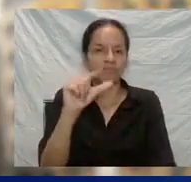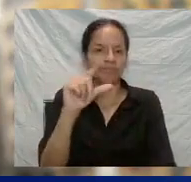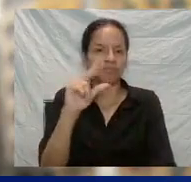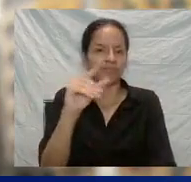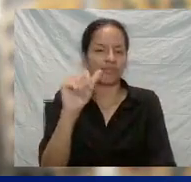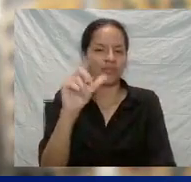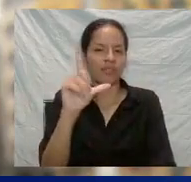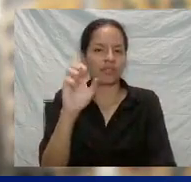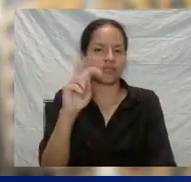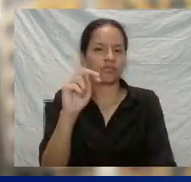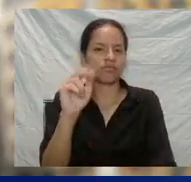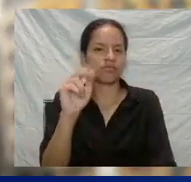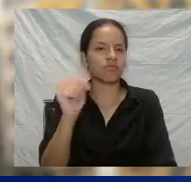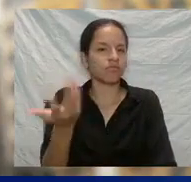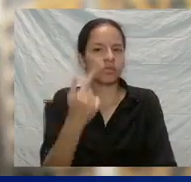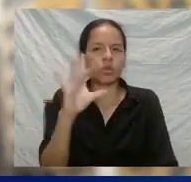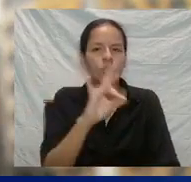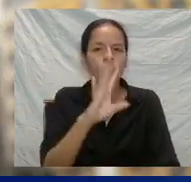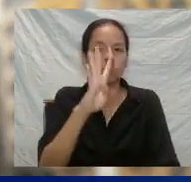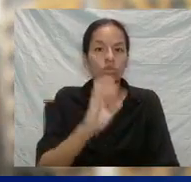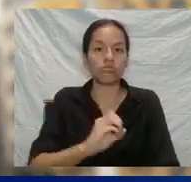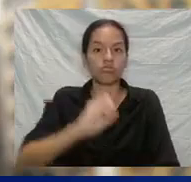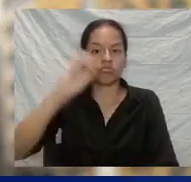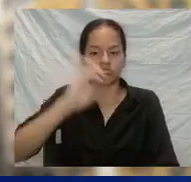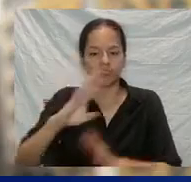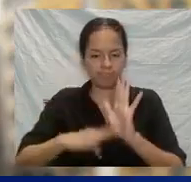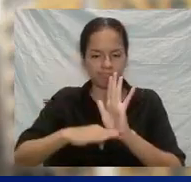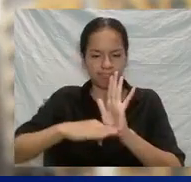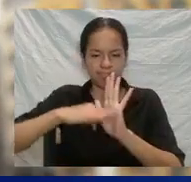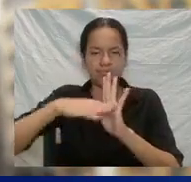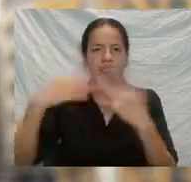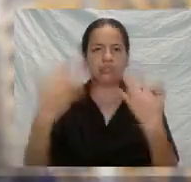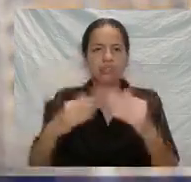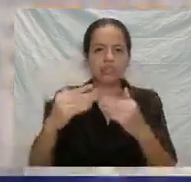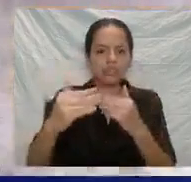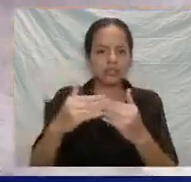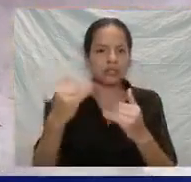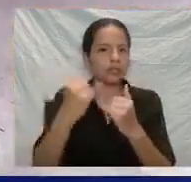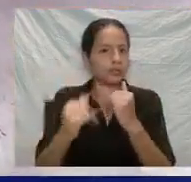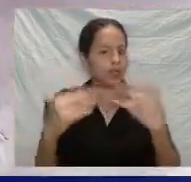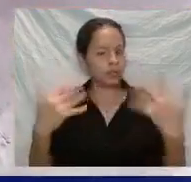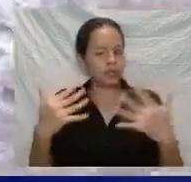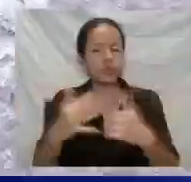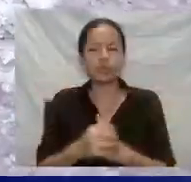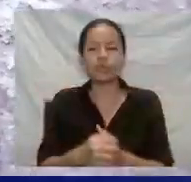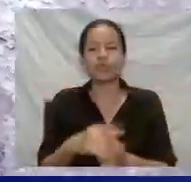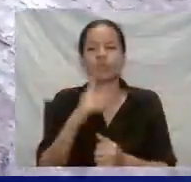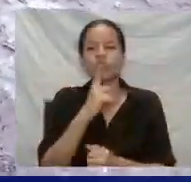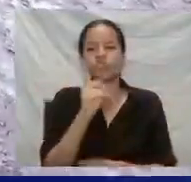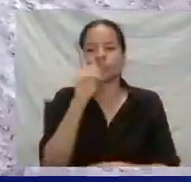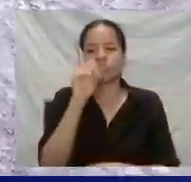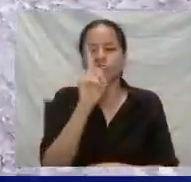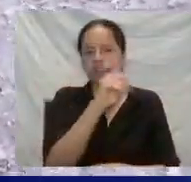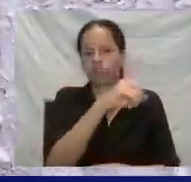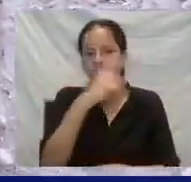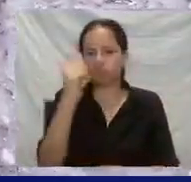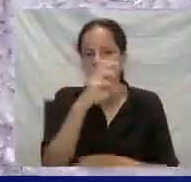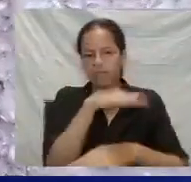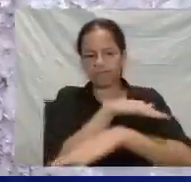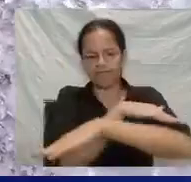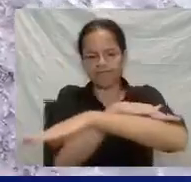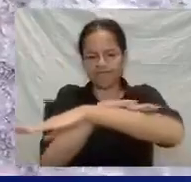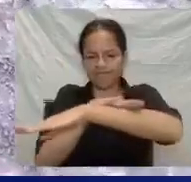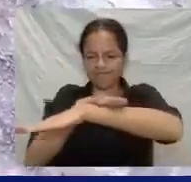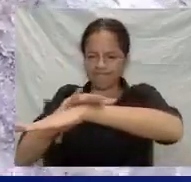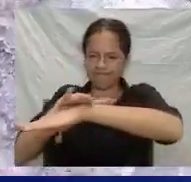del 84 por ciento y éste tiene además 100 metros de extensión este